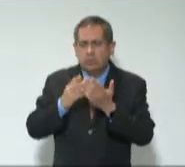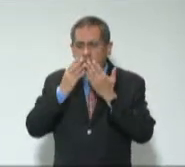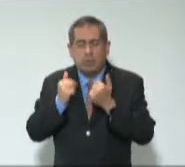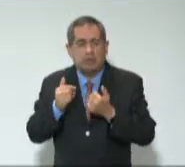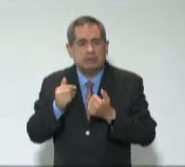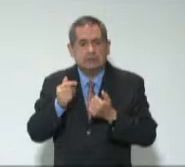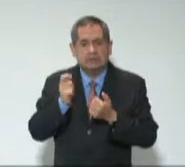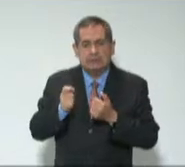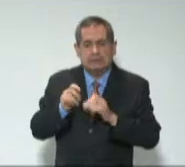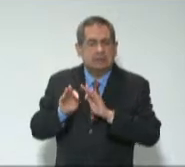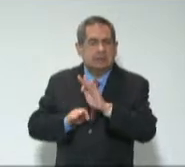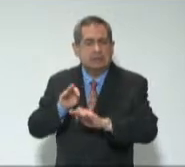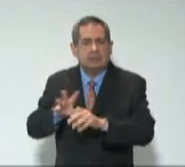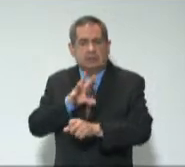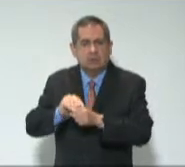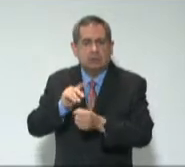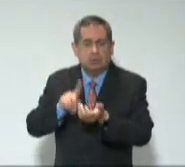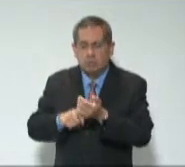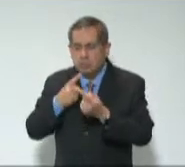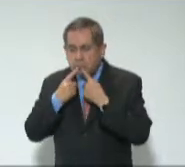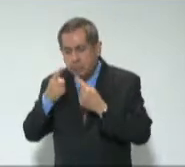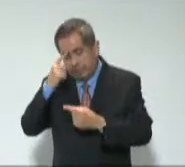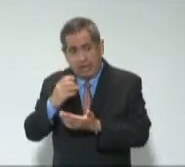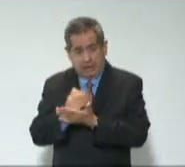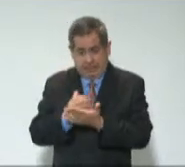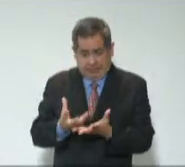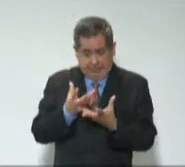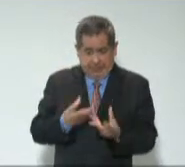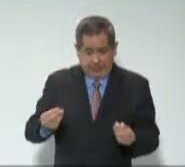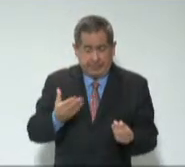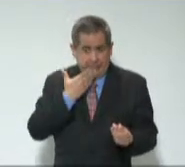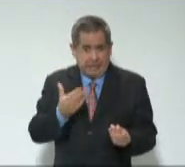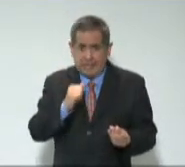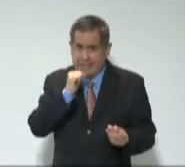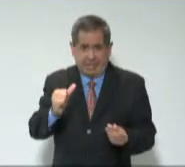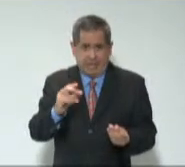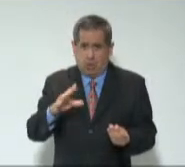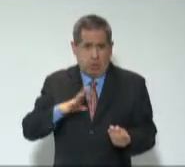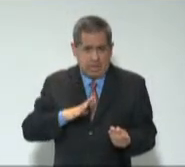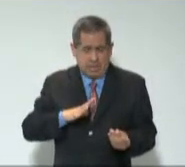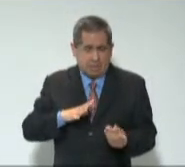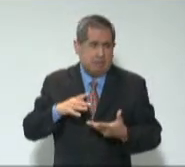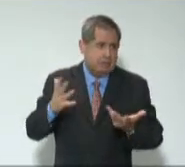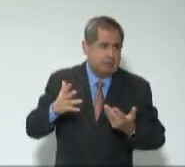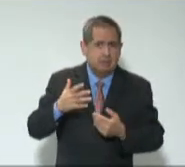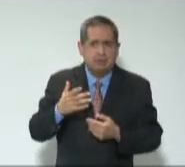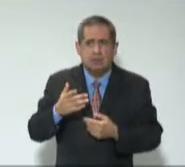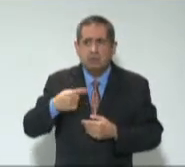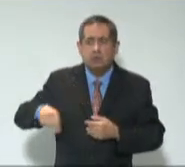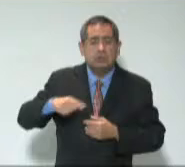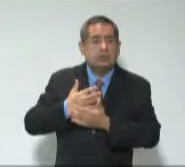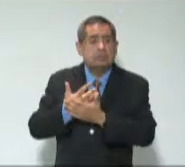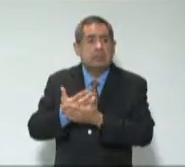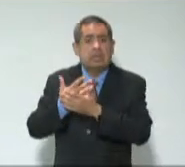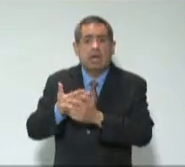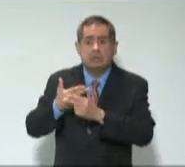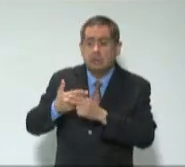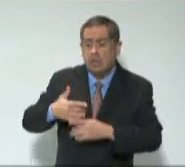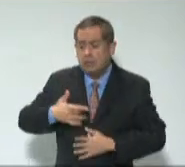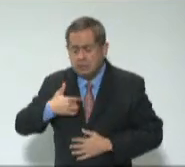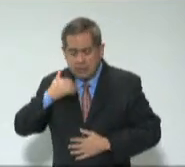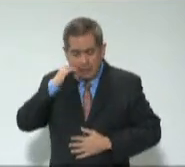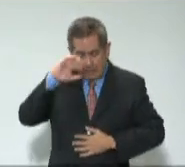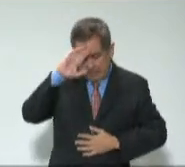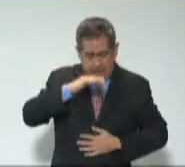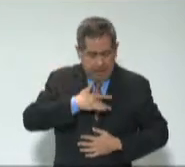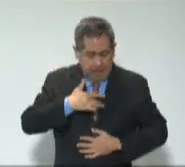tratamiento medicamentoso para curar la covid-19 sabemos que no tenemos que esperar los signos de no